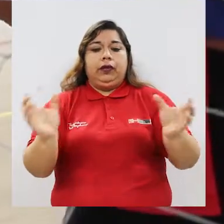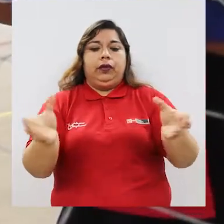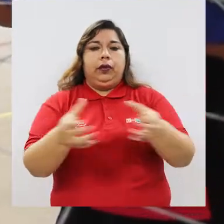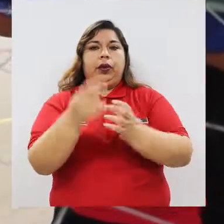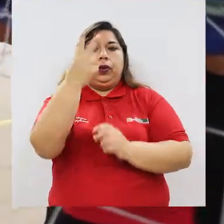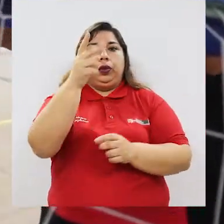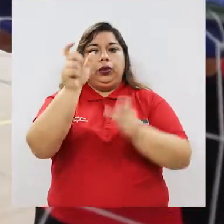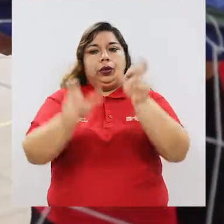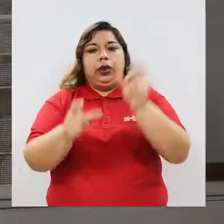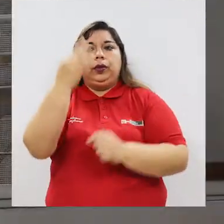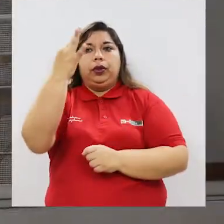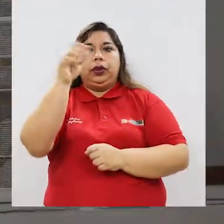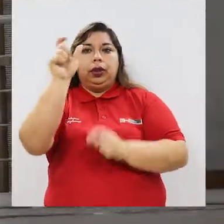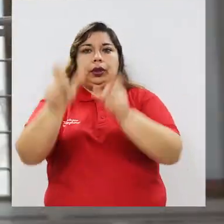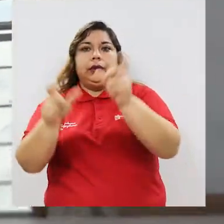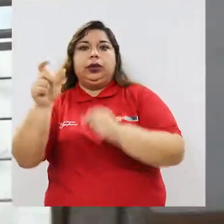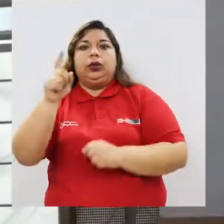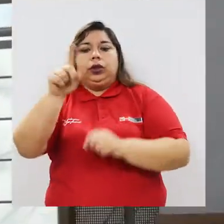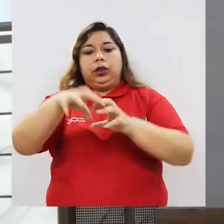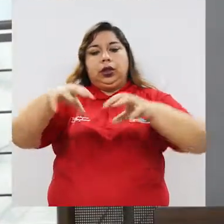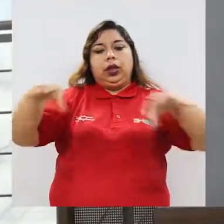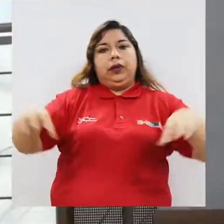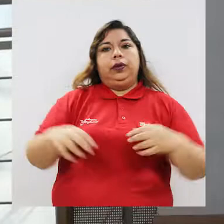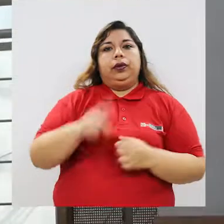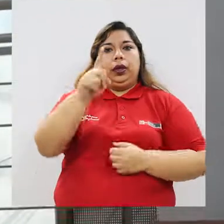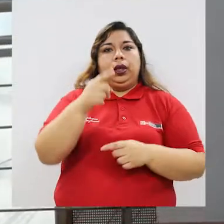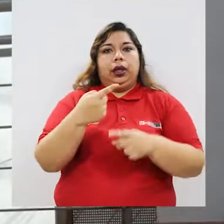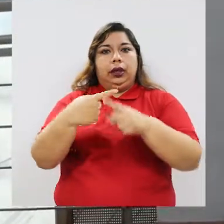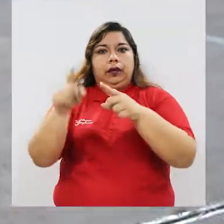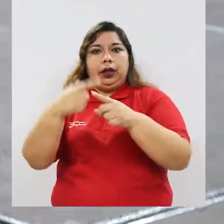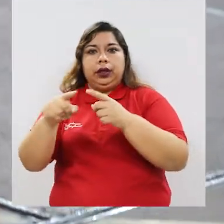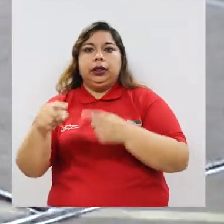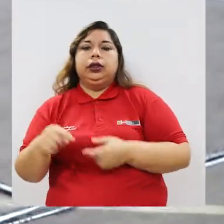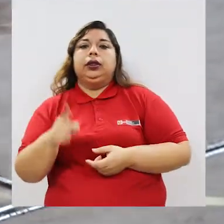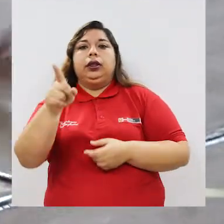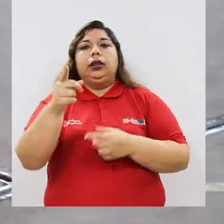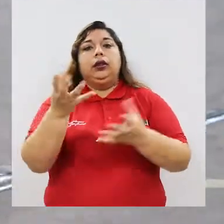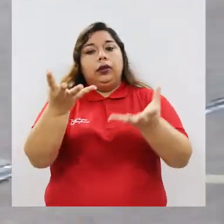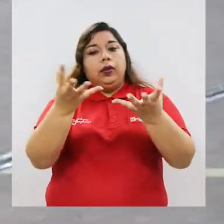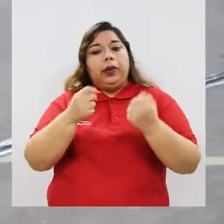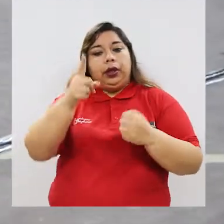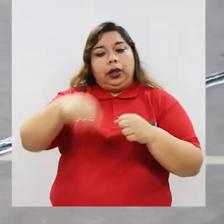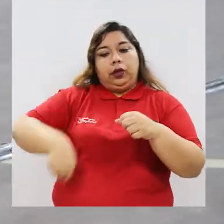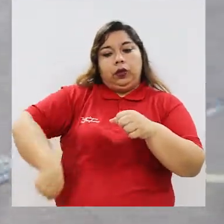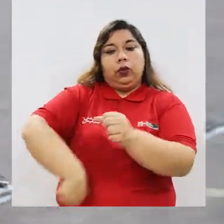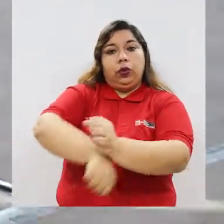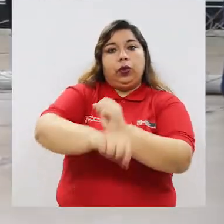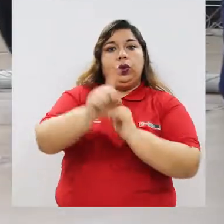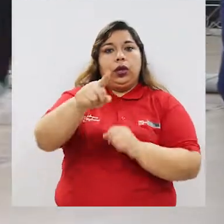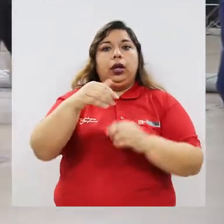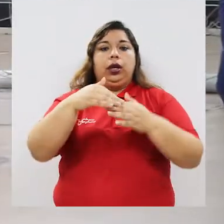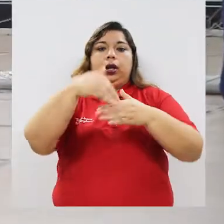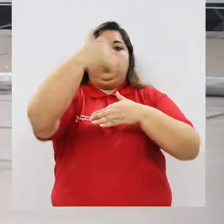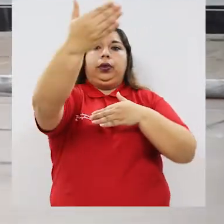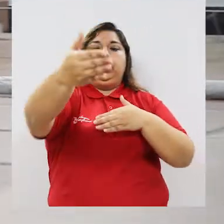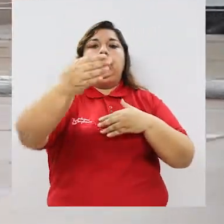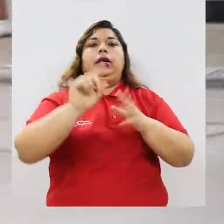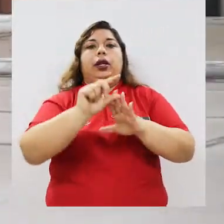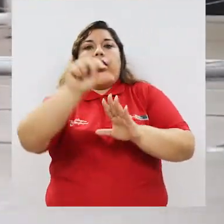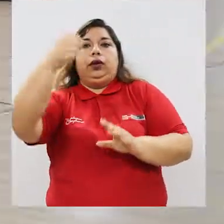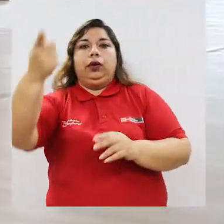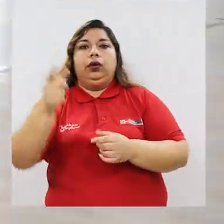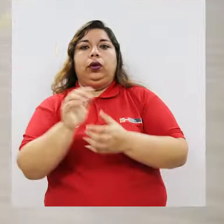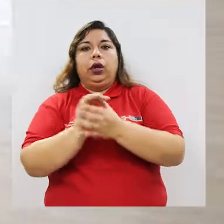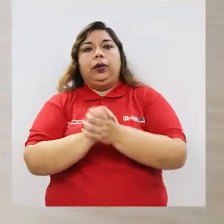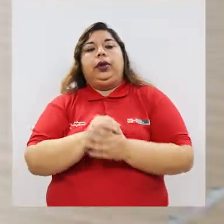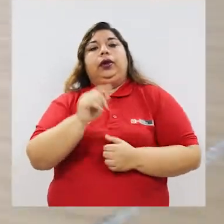formado por 2 equipos de 3 jugadores cada uno, que en intentos alternados buscarán convertir un gol en la portería rival, que